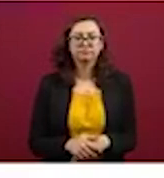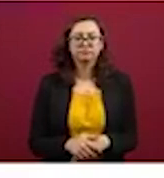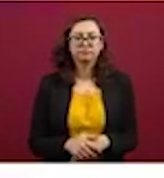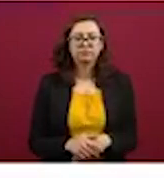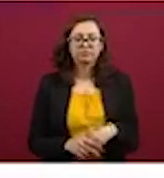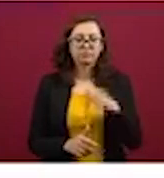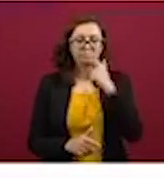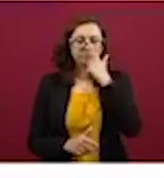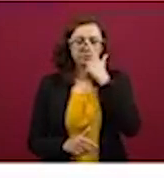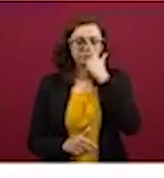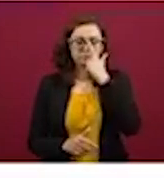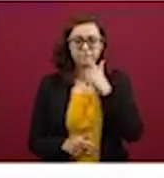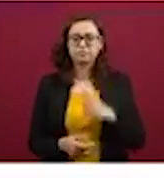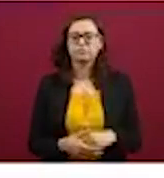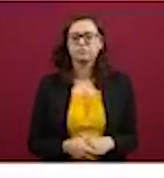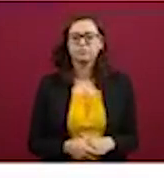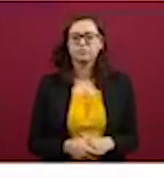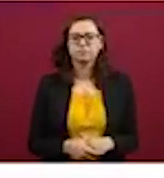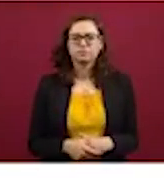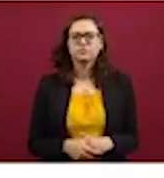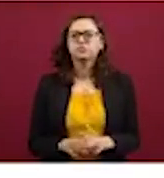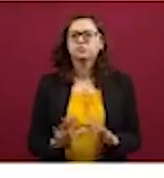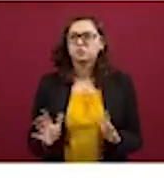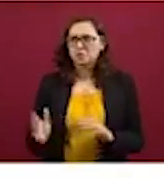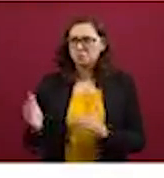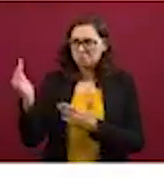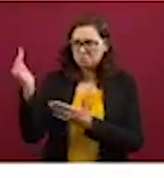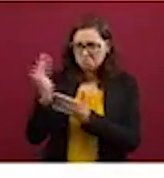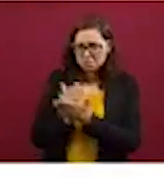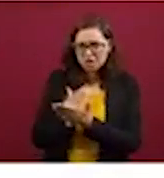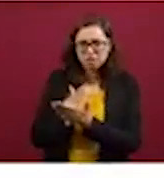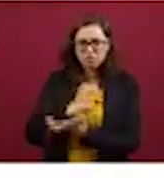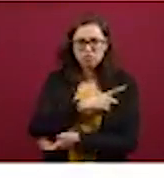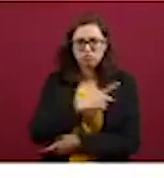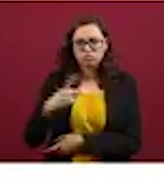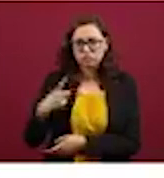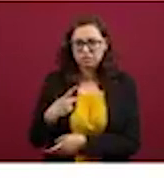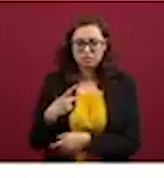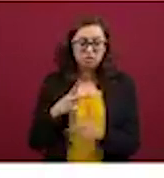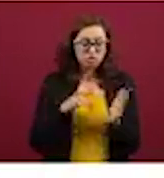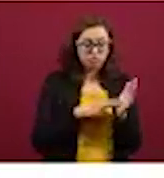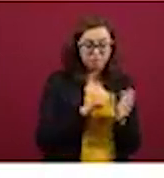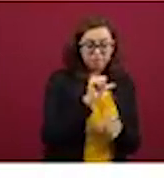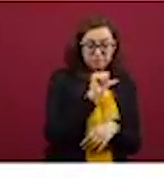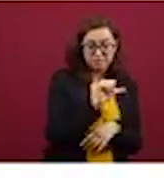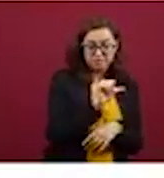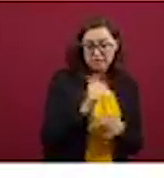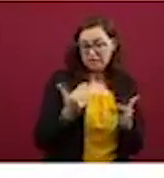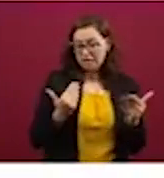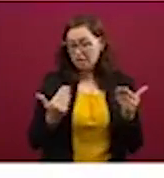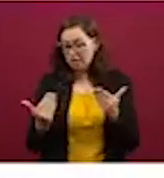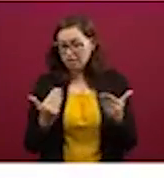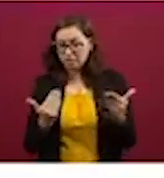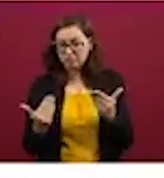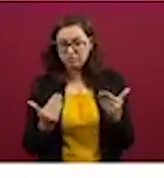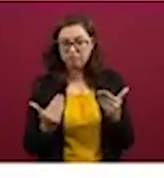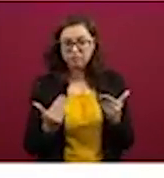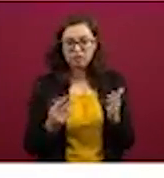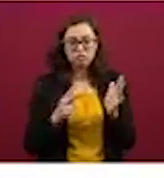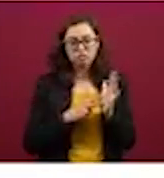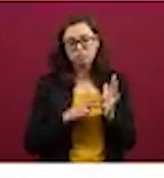hubo una menor un menor endeudamiento con respecto a 2016 en los años